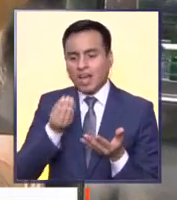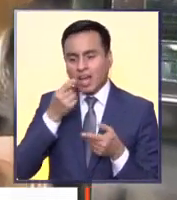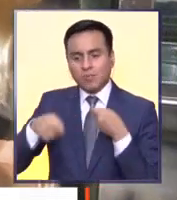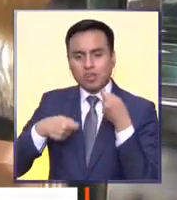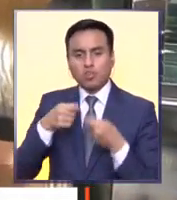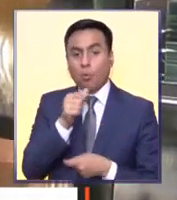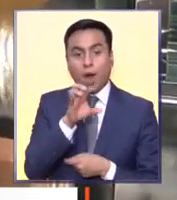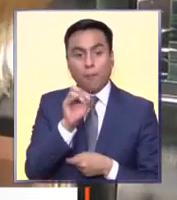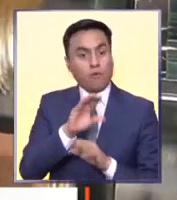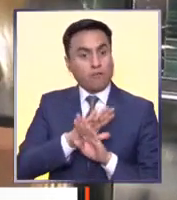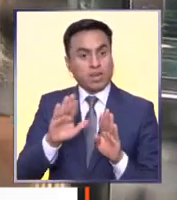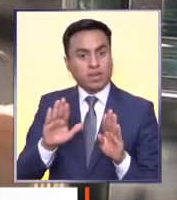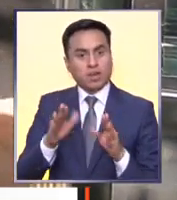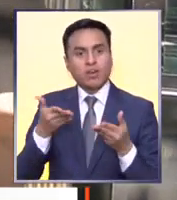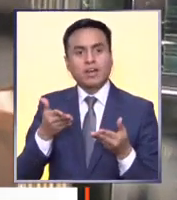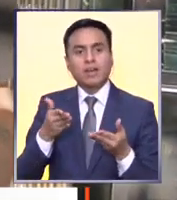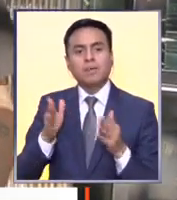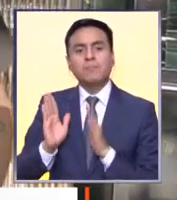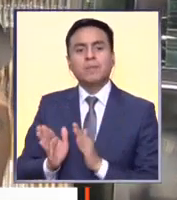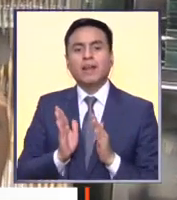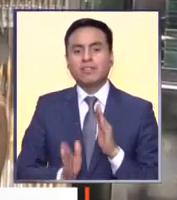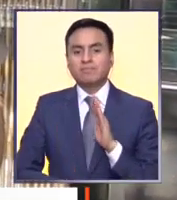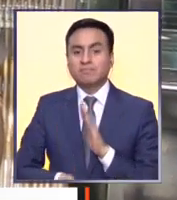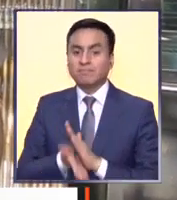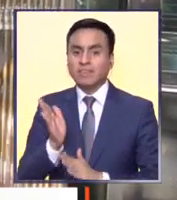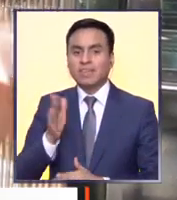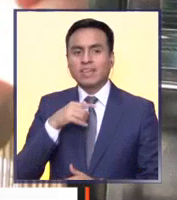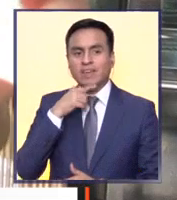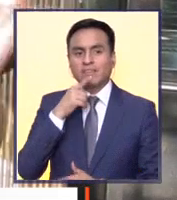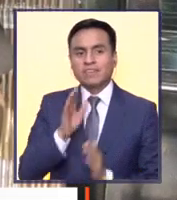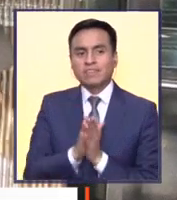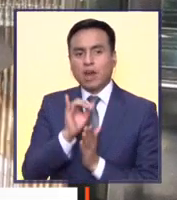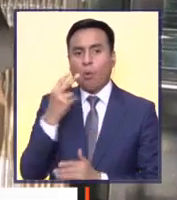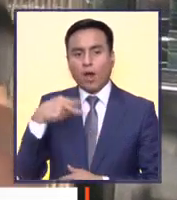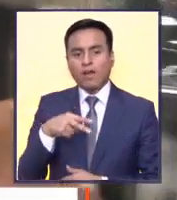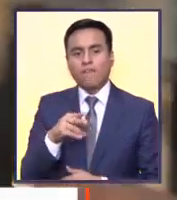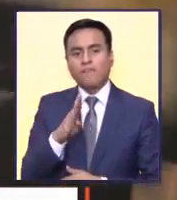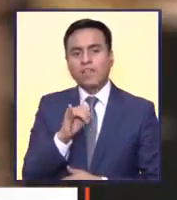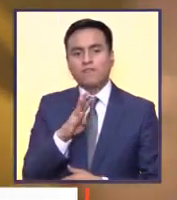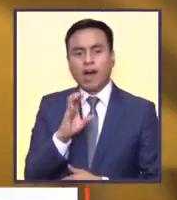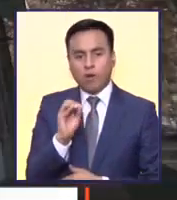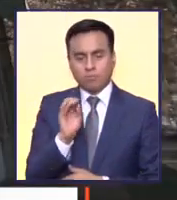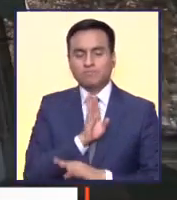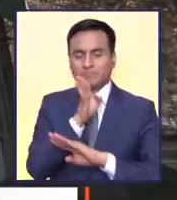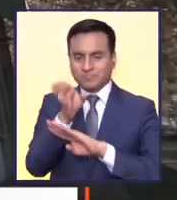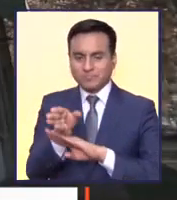Guapo y para comenzar a prepararnos para Café San Juan en Bilbao con Julio Prado.